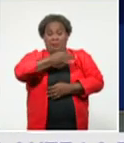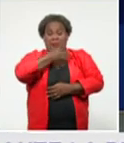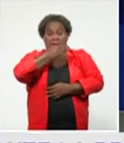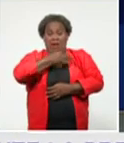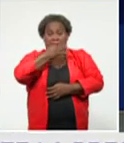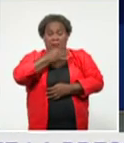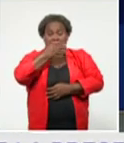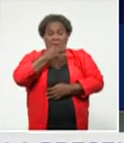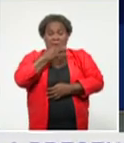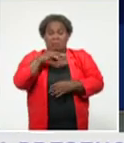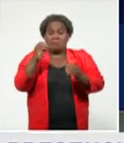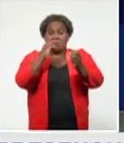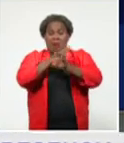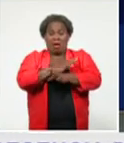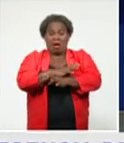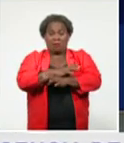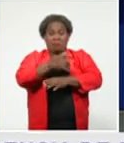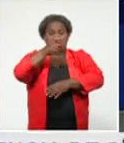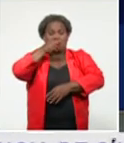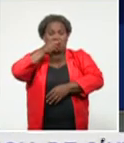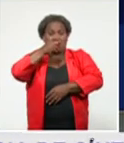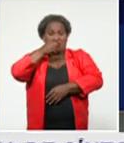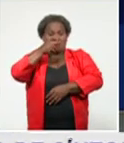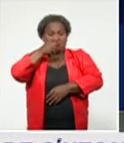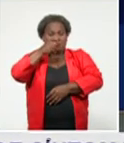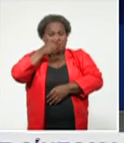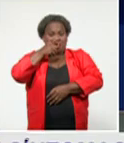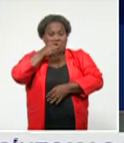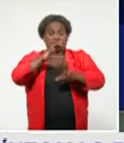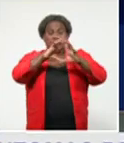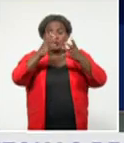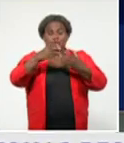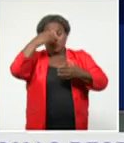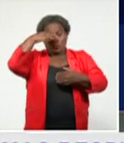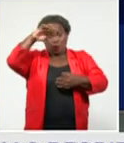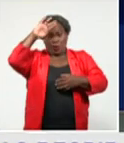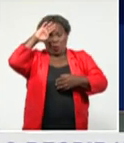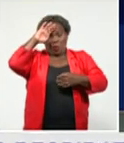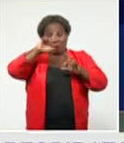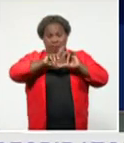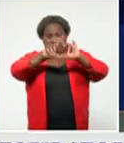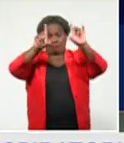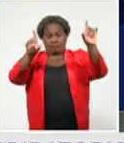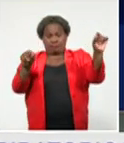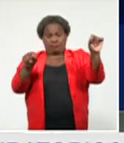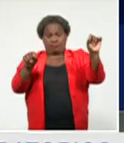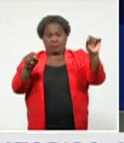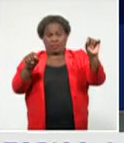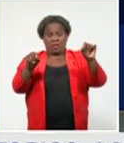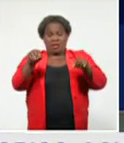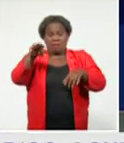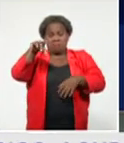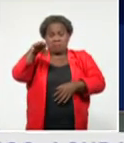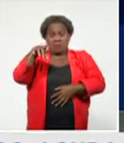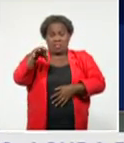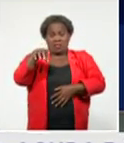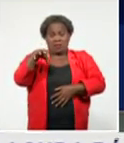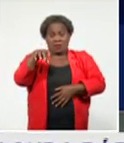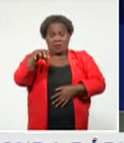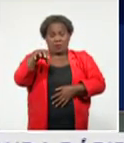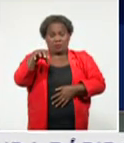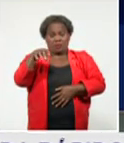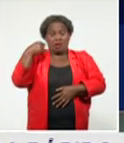dejar claro la vigilancia que se mantiene en todo el país, que en Pinar del Río ayer